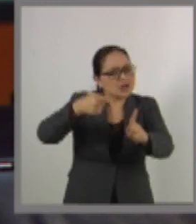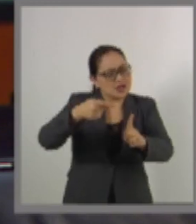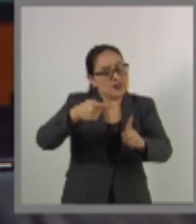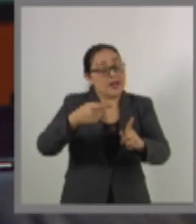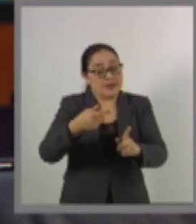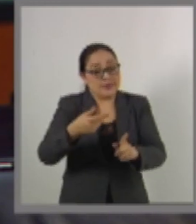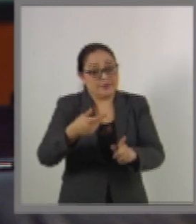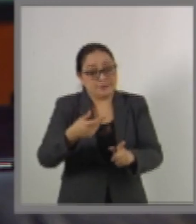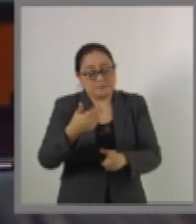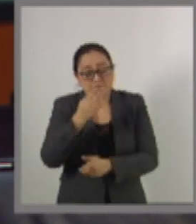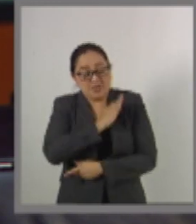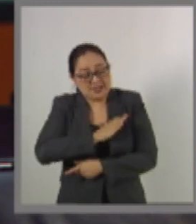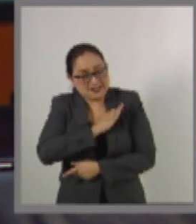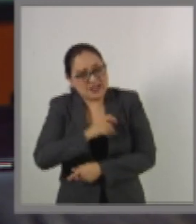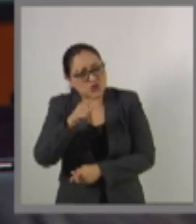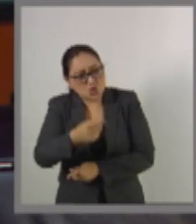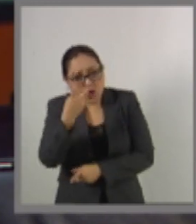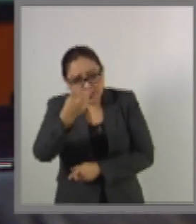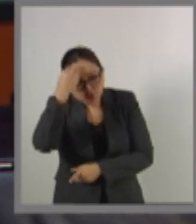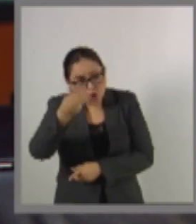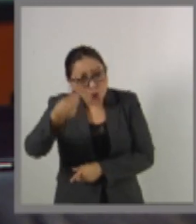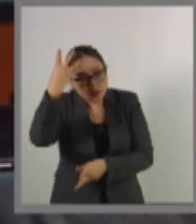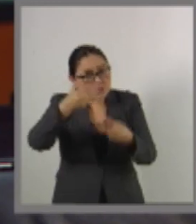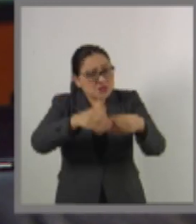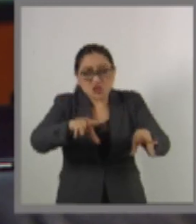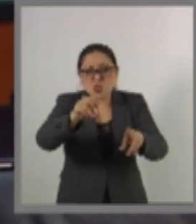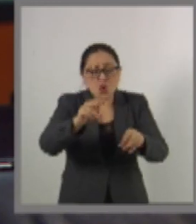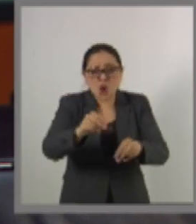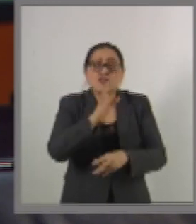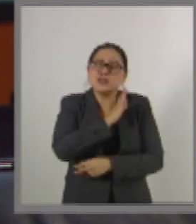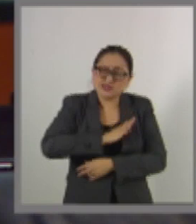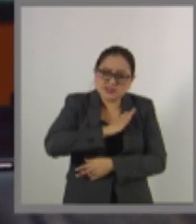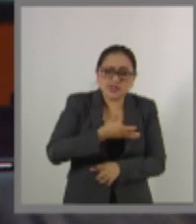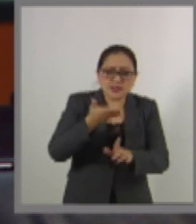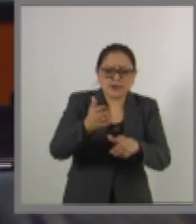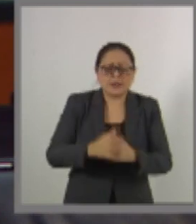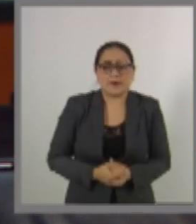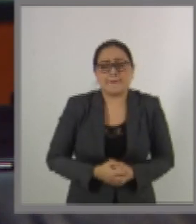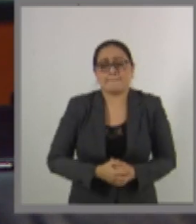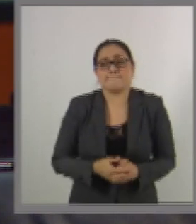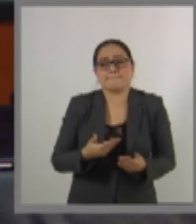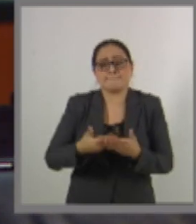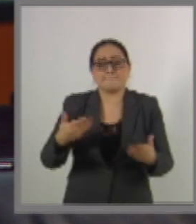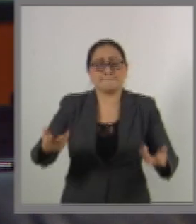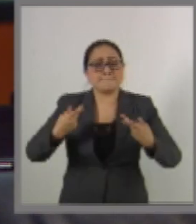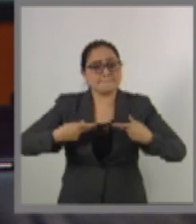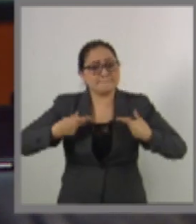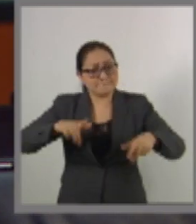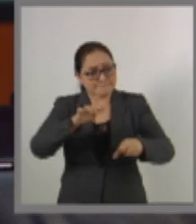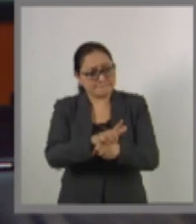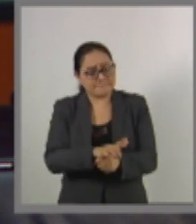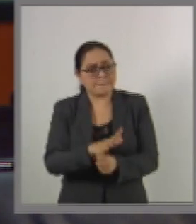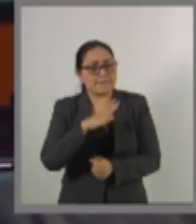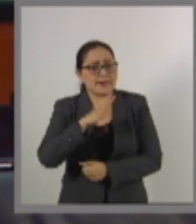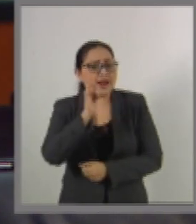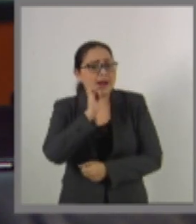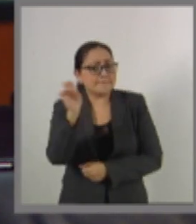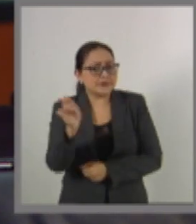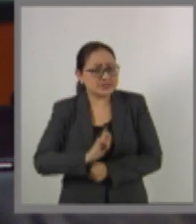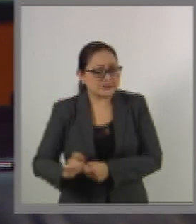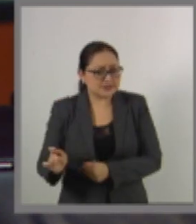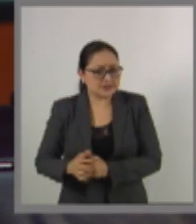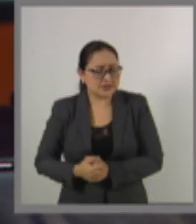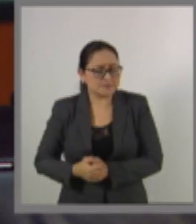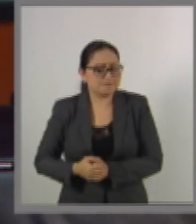eso nunca lo vas a perder, jamás lo vas a perder. En lo personal, apreciar tu amistad,